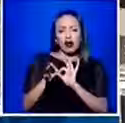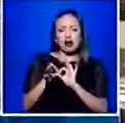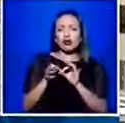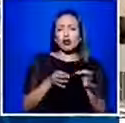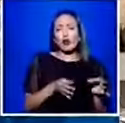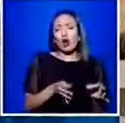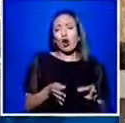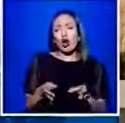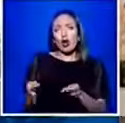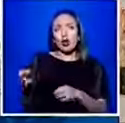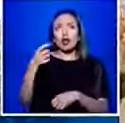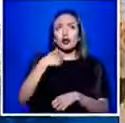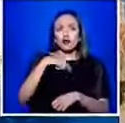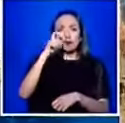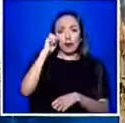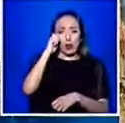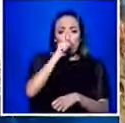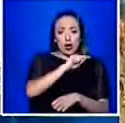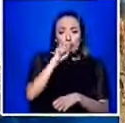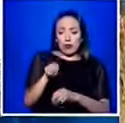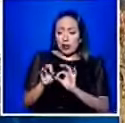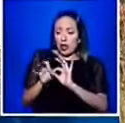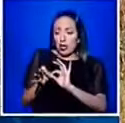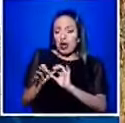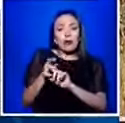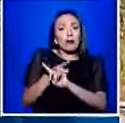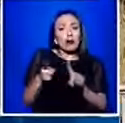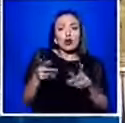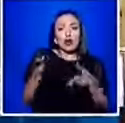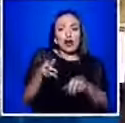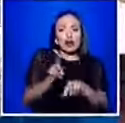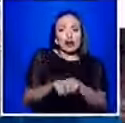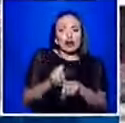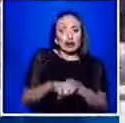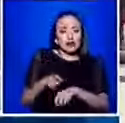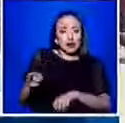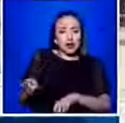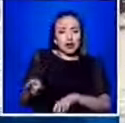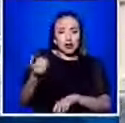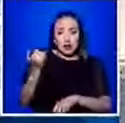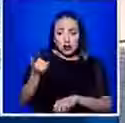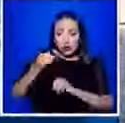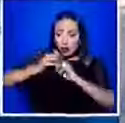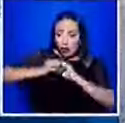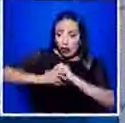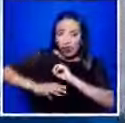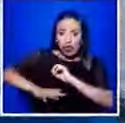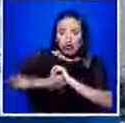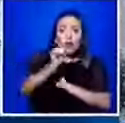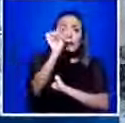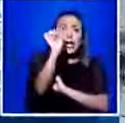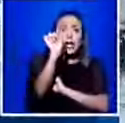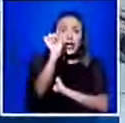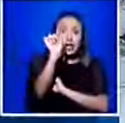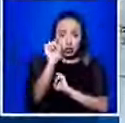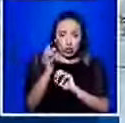vinieron de hecho, pero no duró casi nada ese arreglo y ahora tenemos toda esta vertiente, o sea, de algo